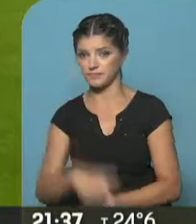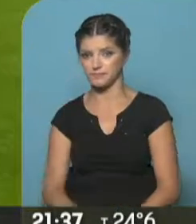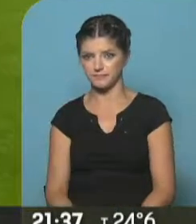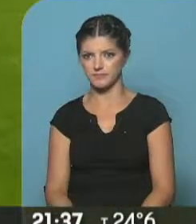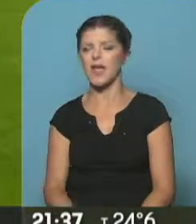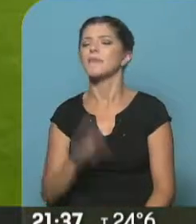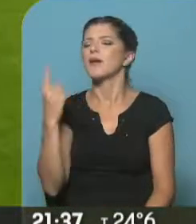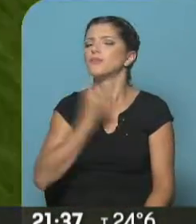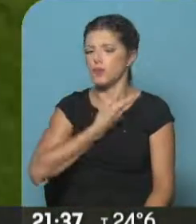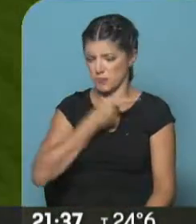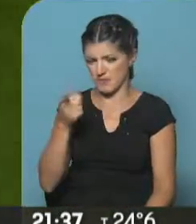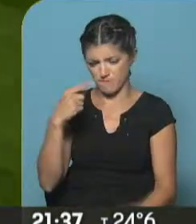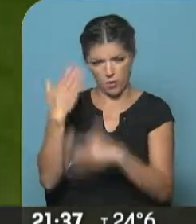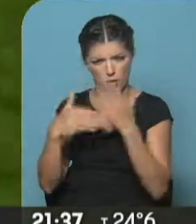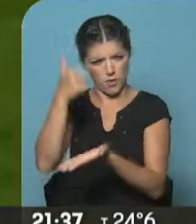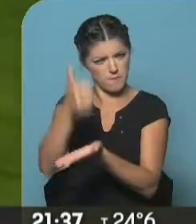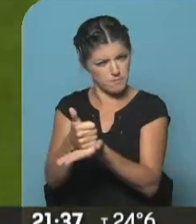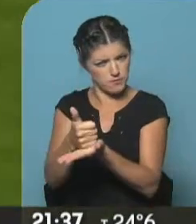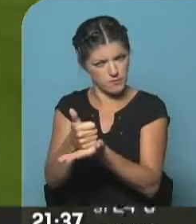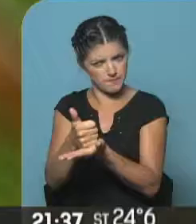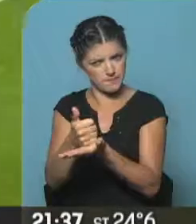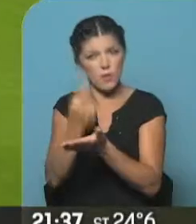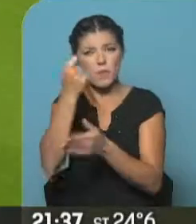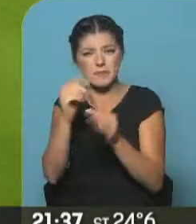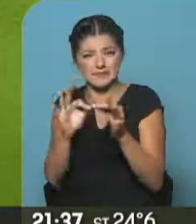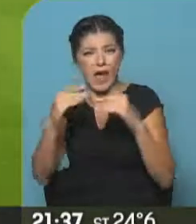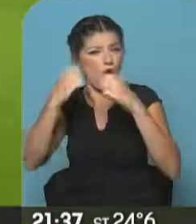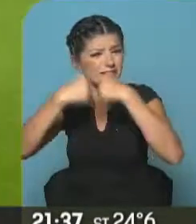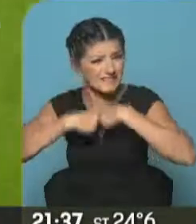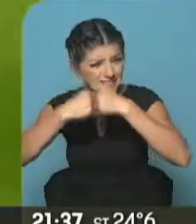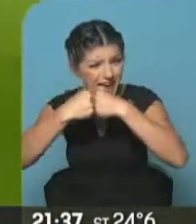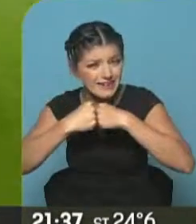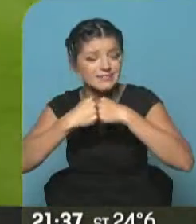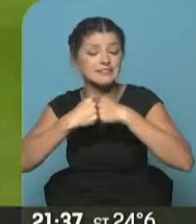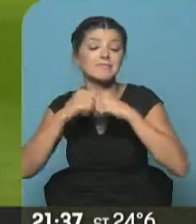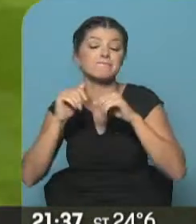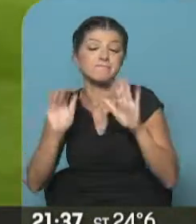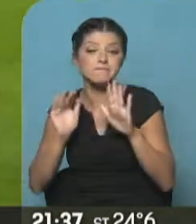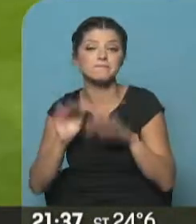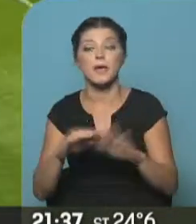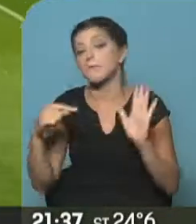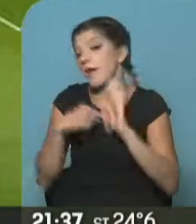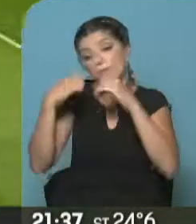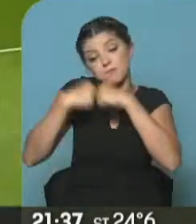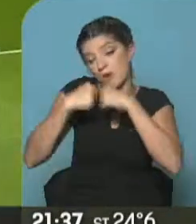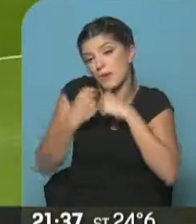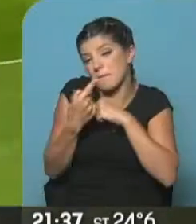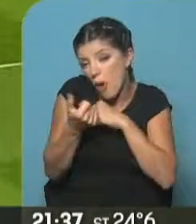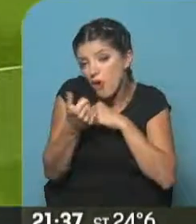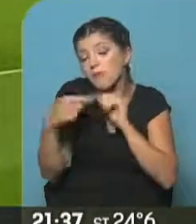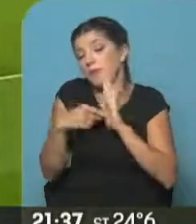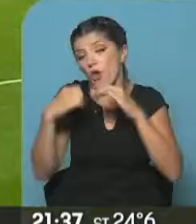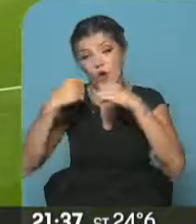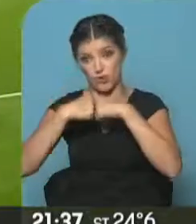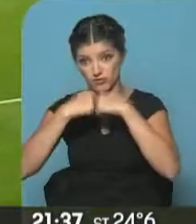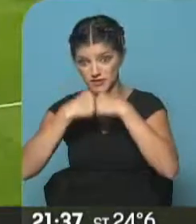¿Dónde está Gervasio Núñez? Un pie adelantado. Offside, tecnológico, pero offside al fin. Faltando 9 para el